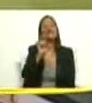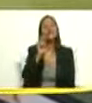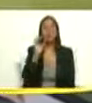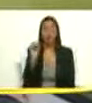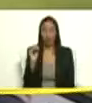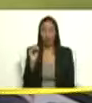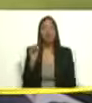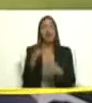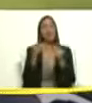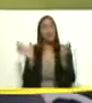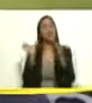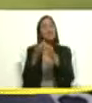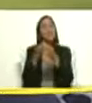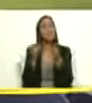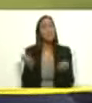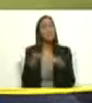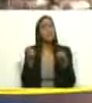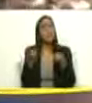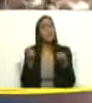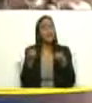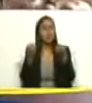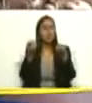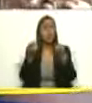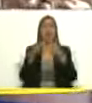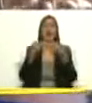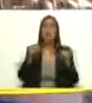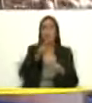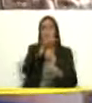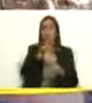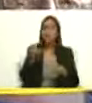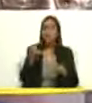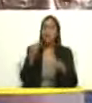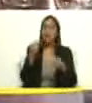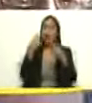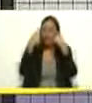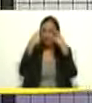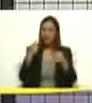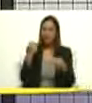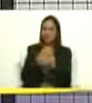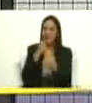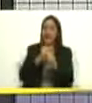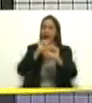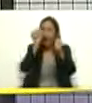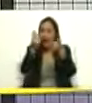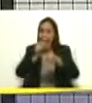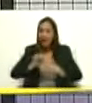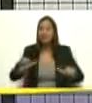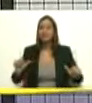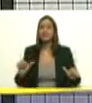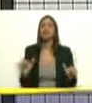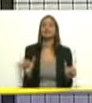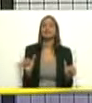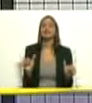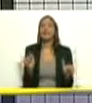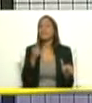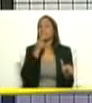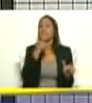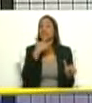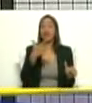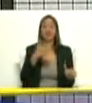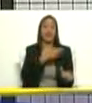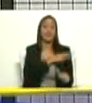promotor a todos los cultores y cultoras bello bello bello si hay algo bello es la gran misión viva